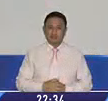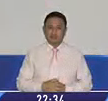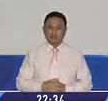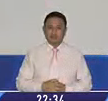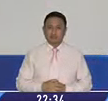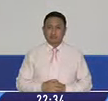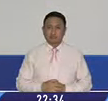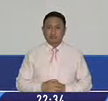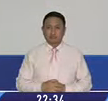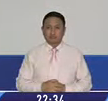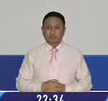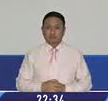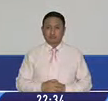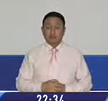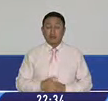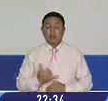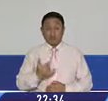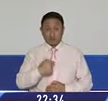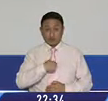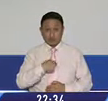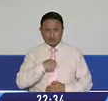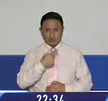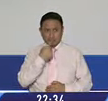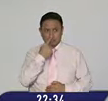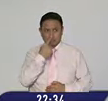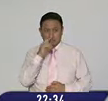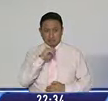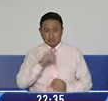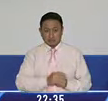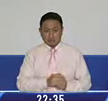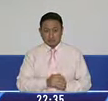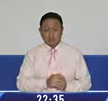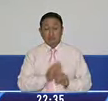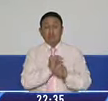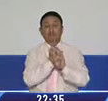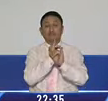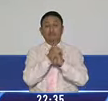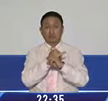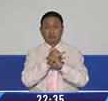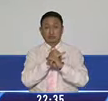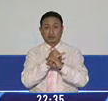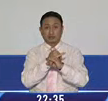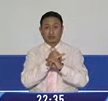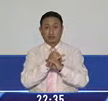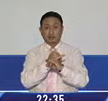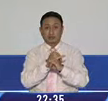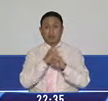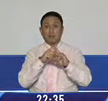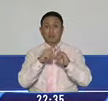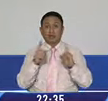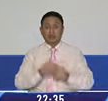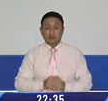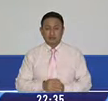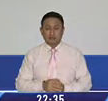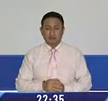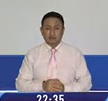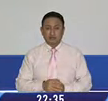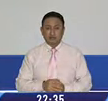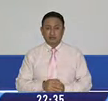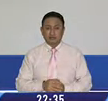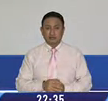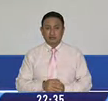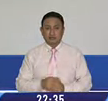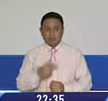La verdad es que estoy interesado en seguir una ingeniería, pero según cómo se